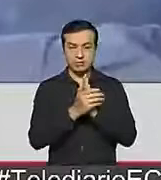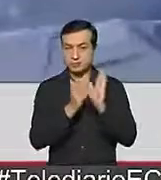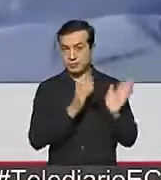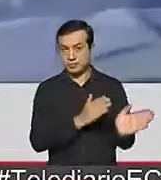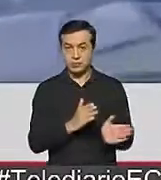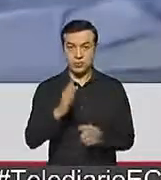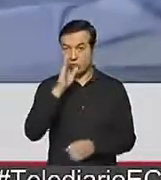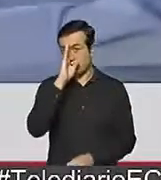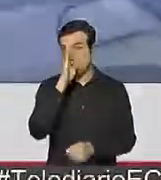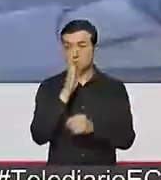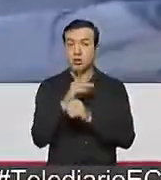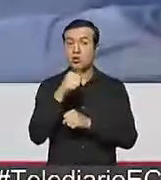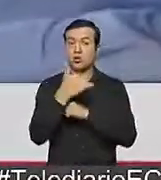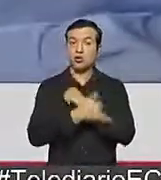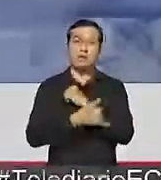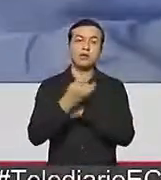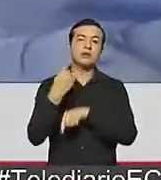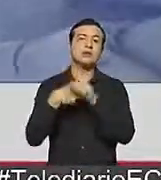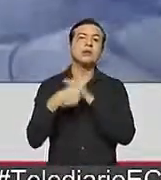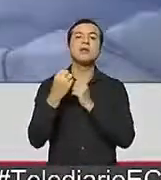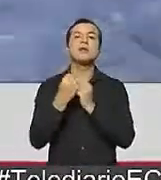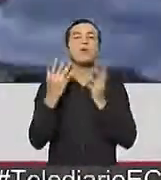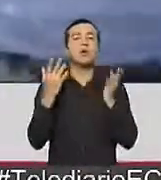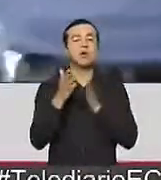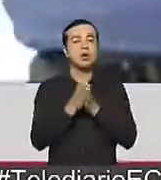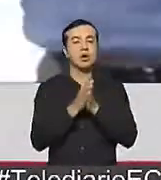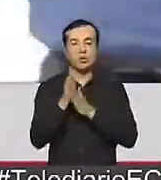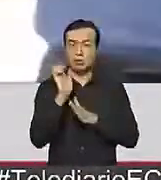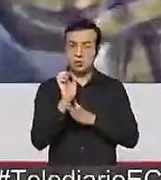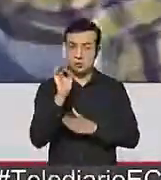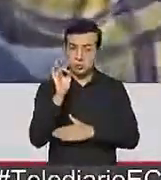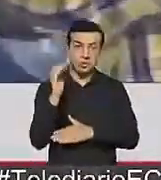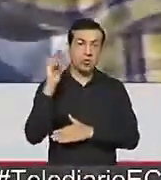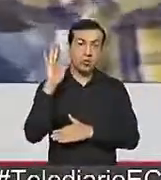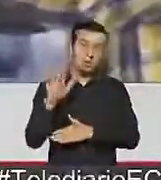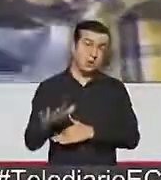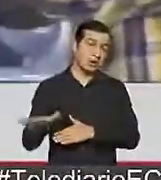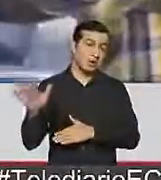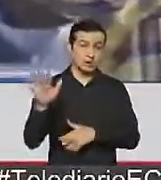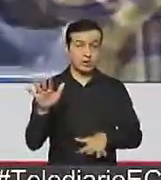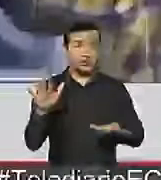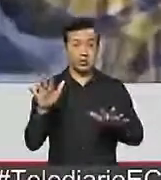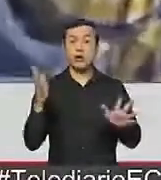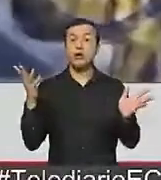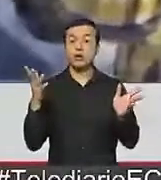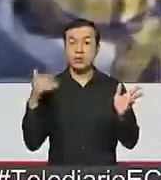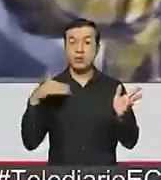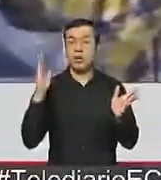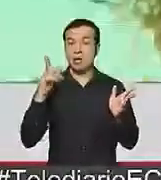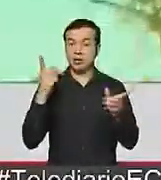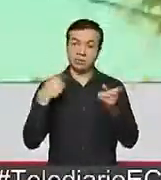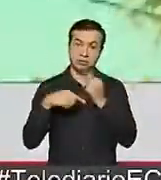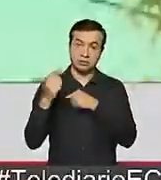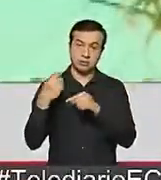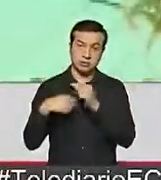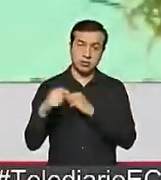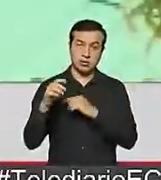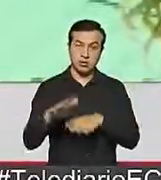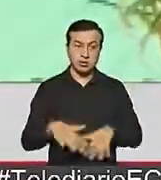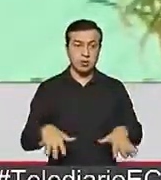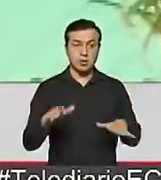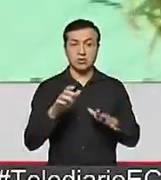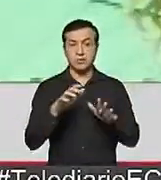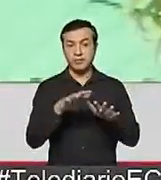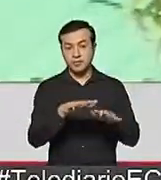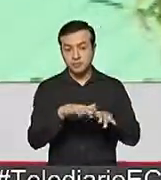La meta de los exportadores nacionales es colocar el cacao ecuatoriano en más mercados y dinamizar así la oferta exportable. Acá el